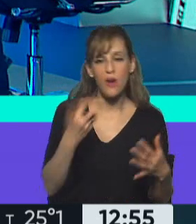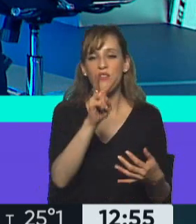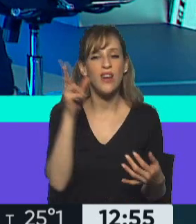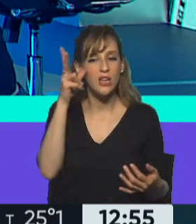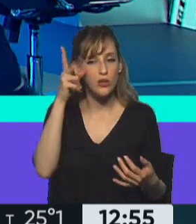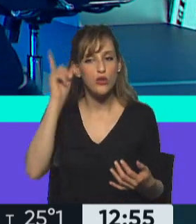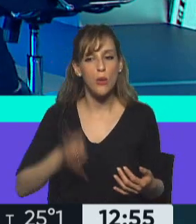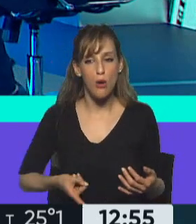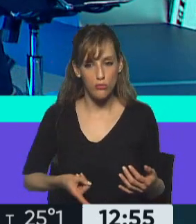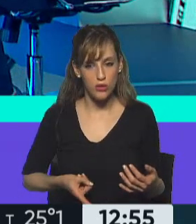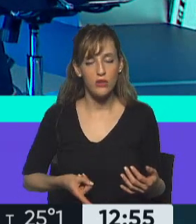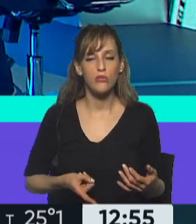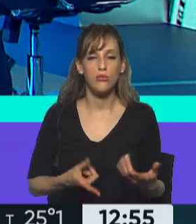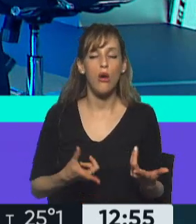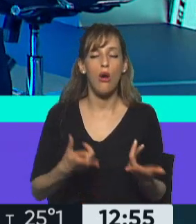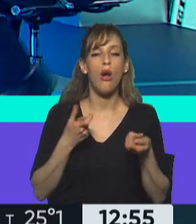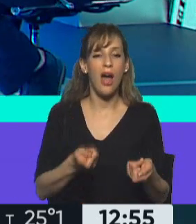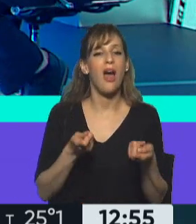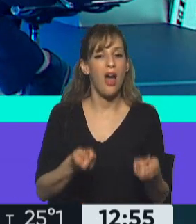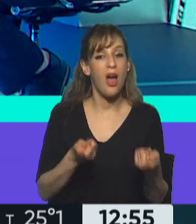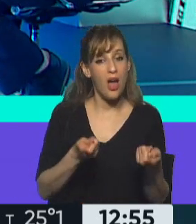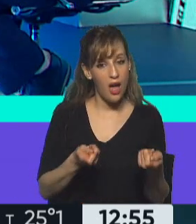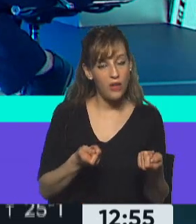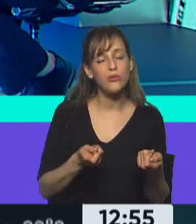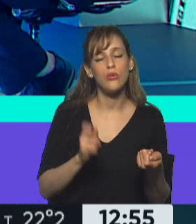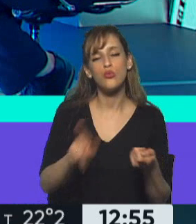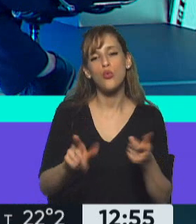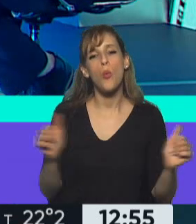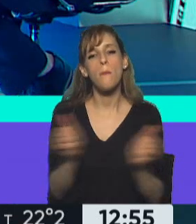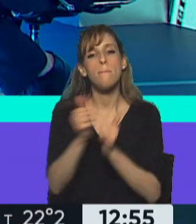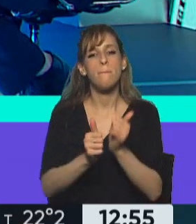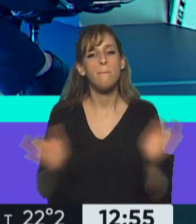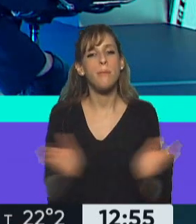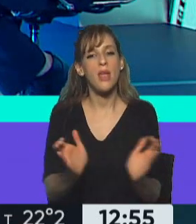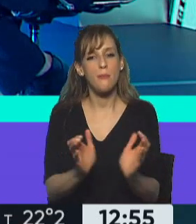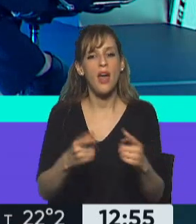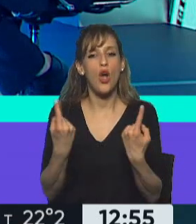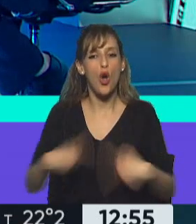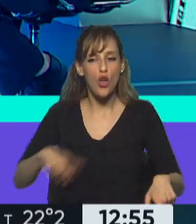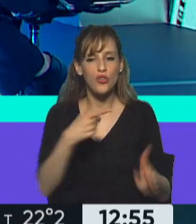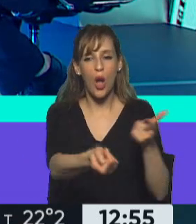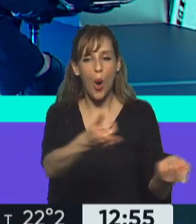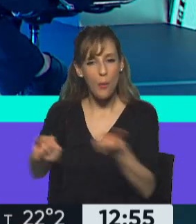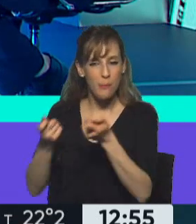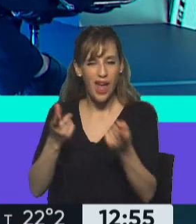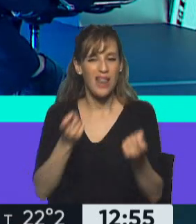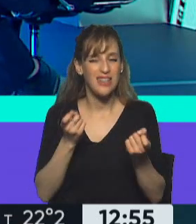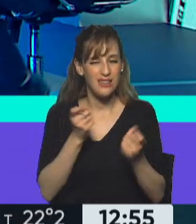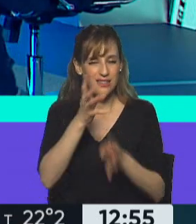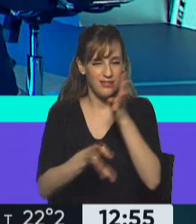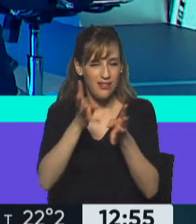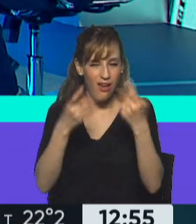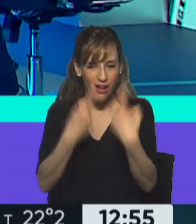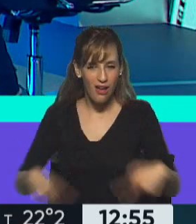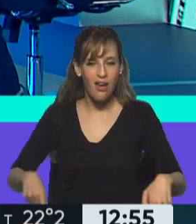28% de los gastos en insumo que pueden hacer las pymes, que tienen que ver con una continuidad de la actividad, del trabajo,